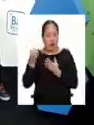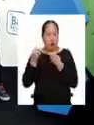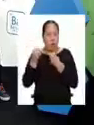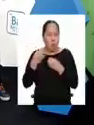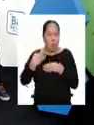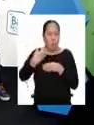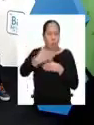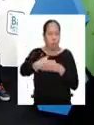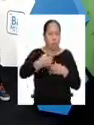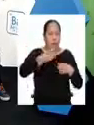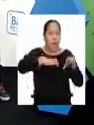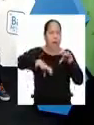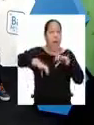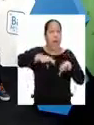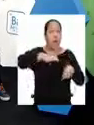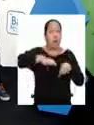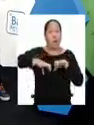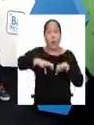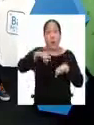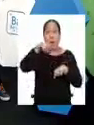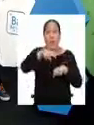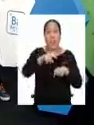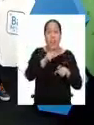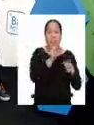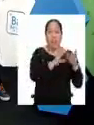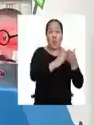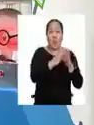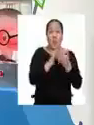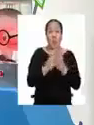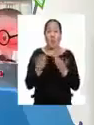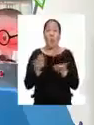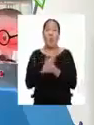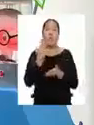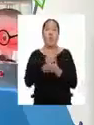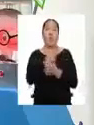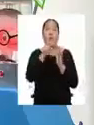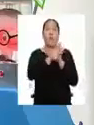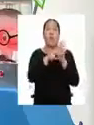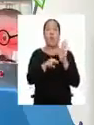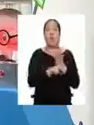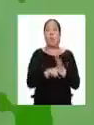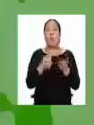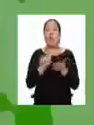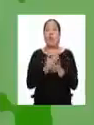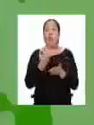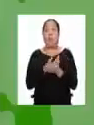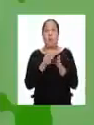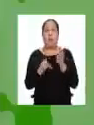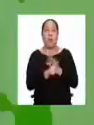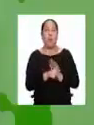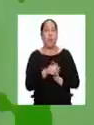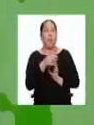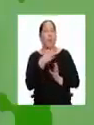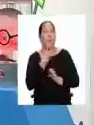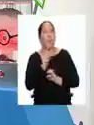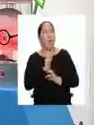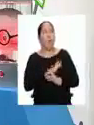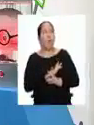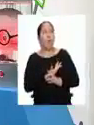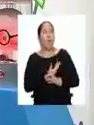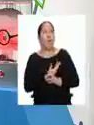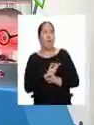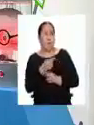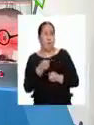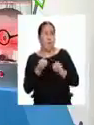sociedad con una nueva norma o una nueva ley. ¡Wow! Si eso ya se diera, dudaría de absolutamente todo.